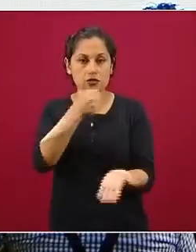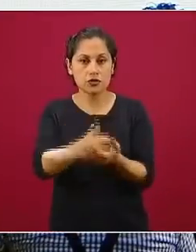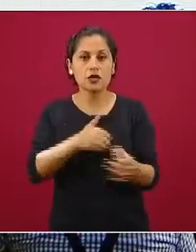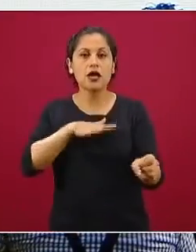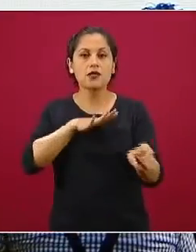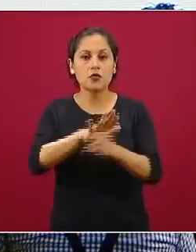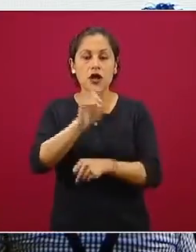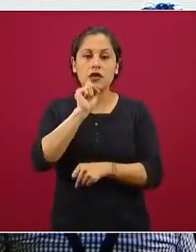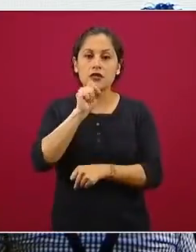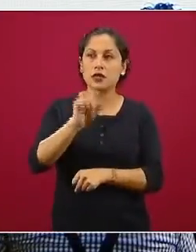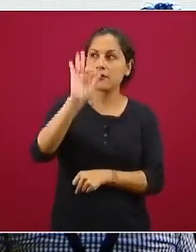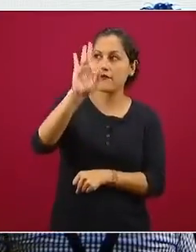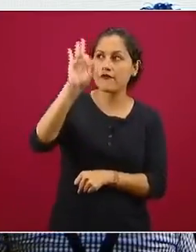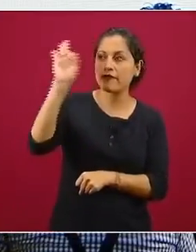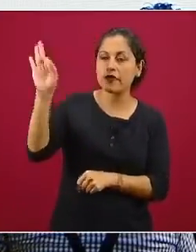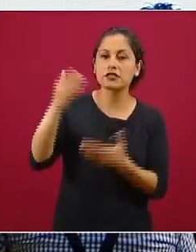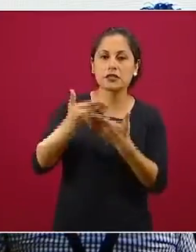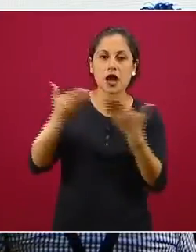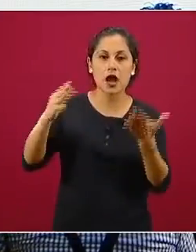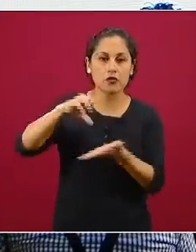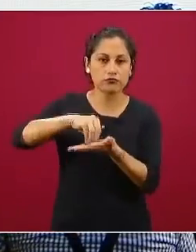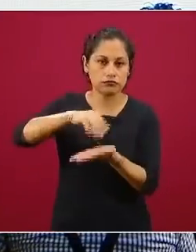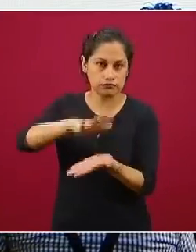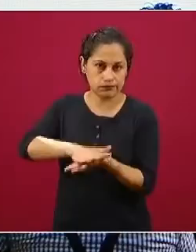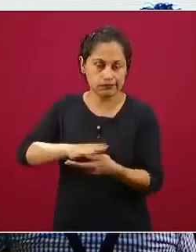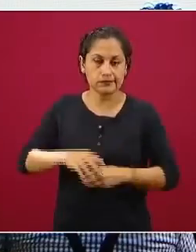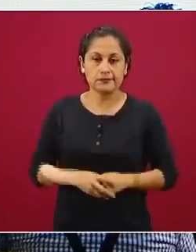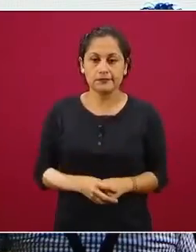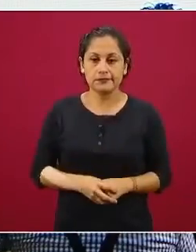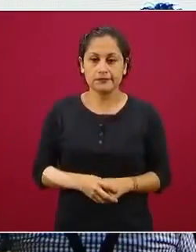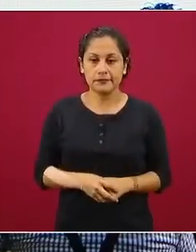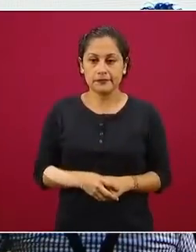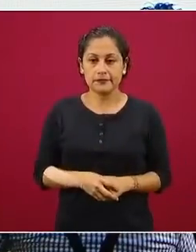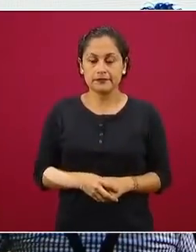información está actualizada. Aquí lo que vamos a ver en todas las